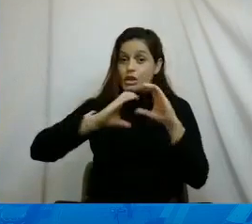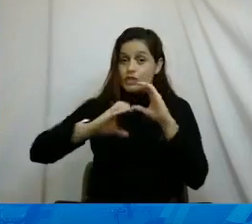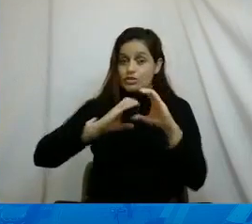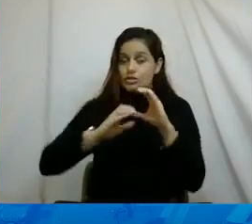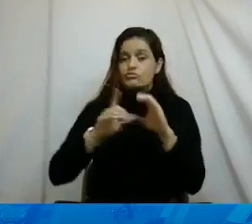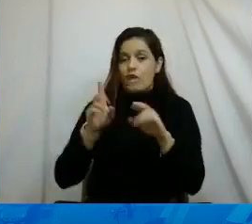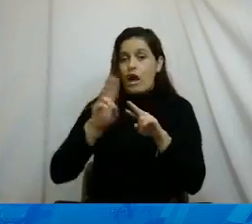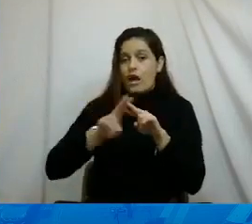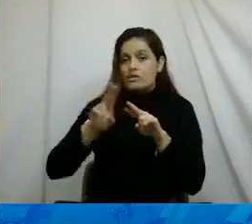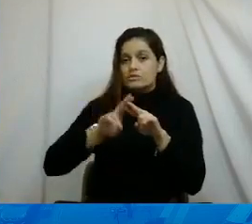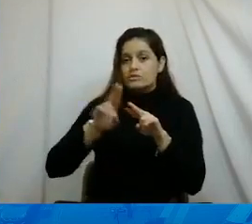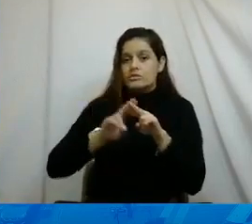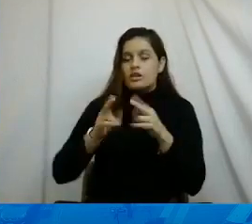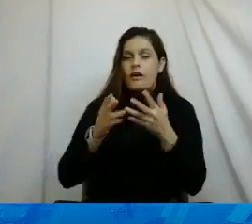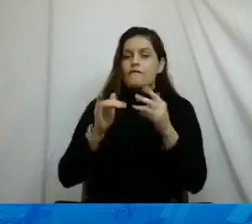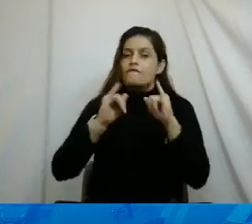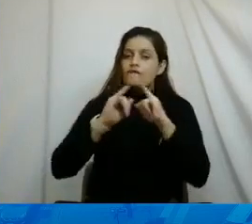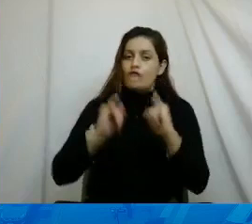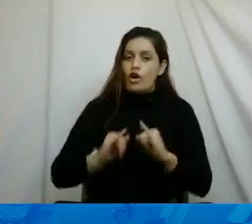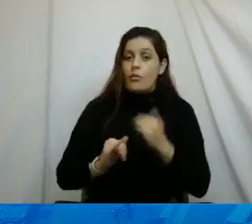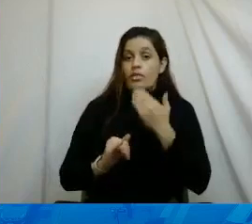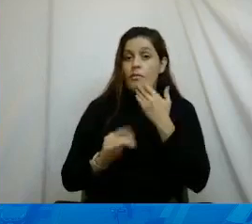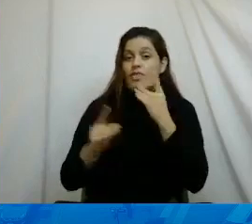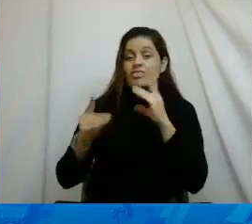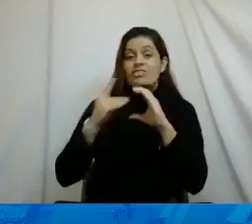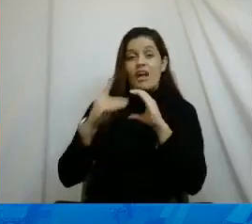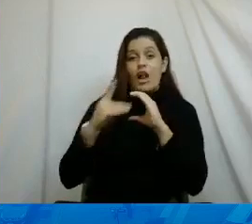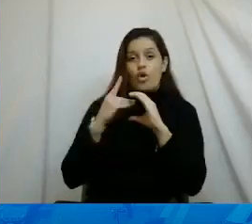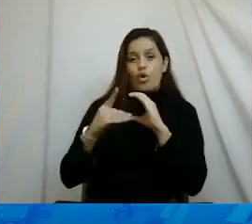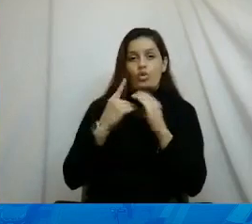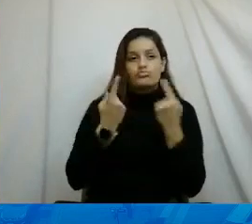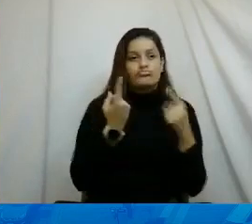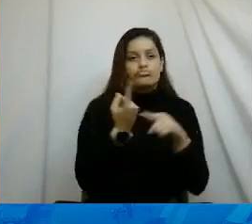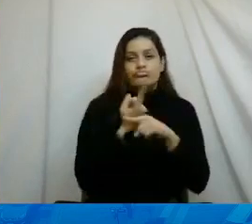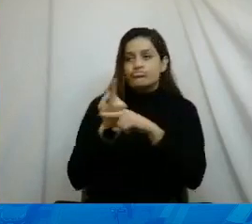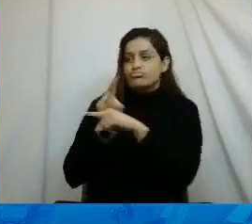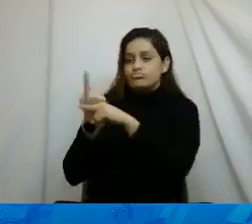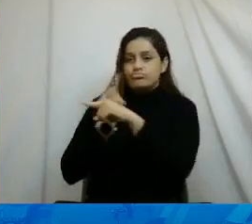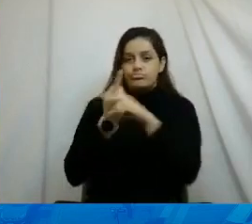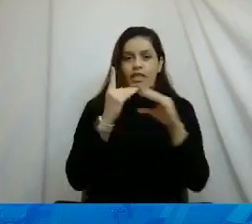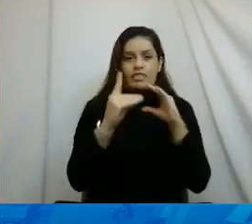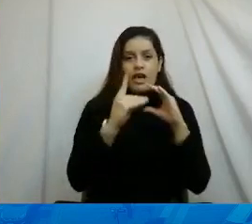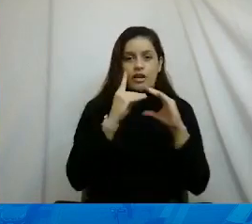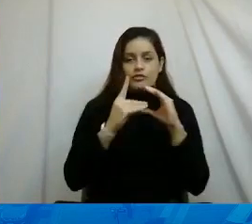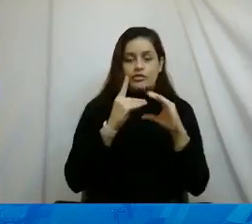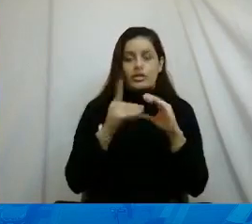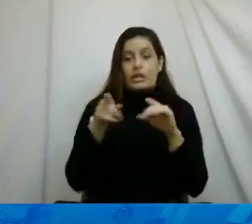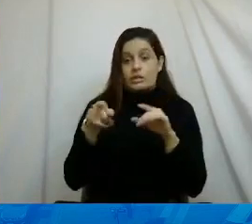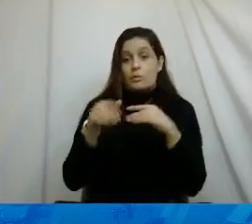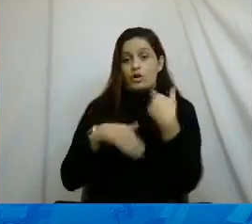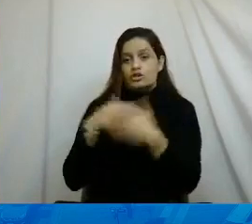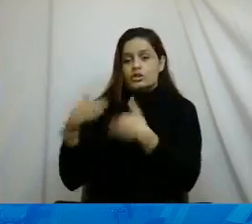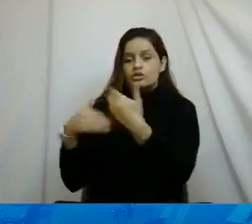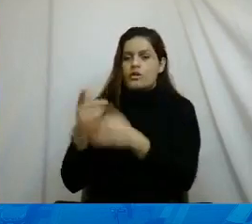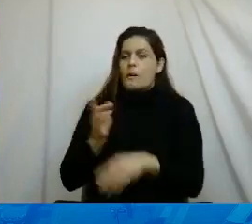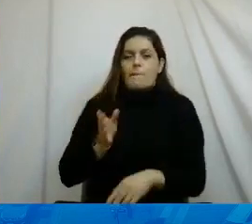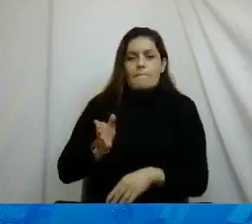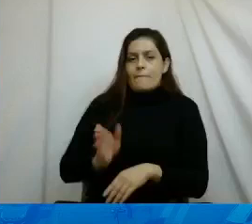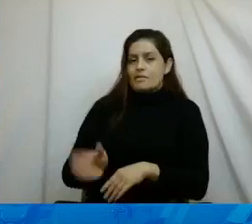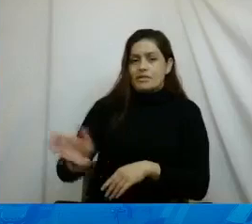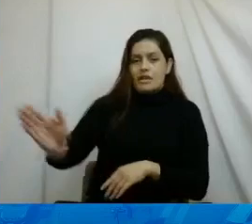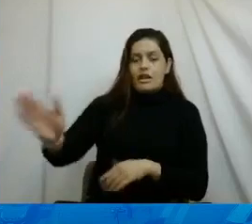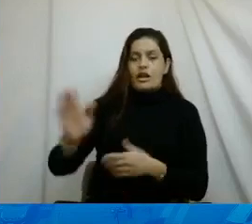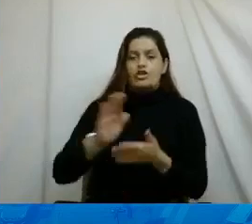como espacios de diálogo a propósito de este proceso. Y es algo que se va a mantener durante